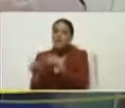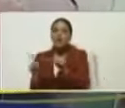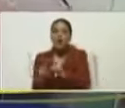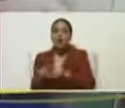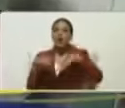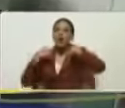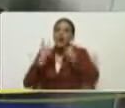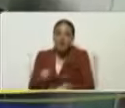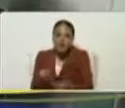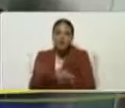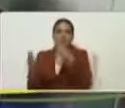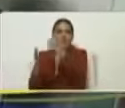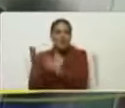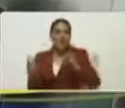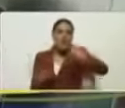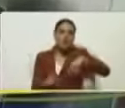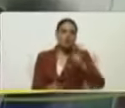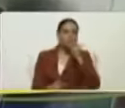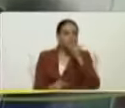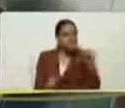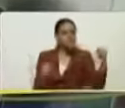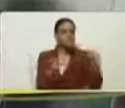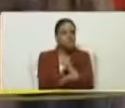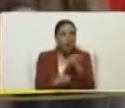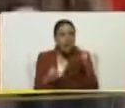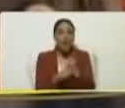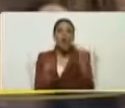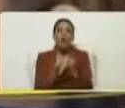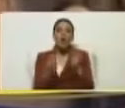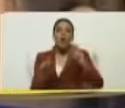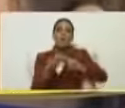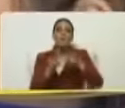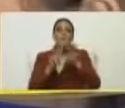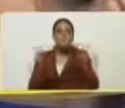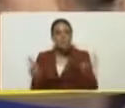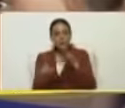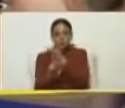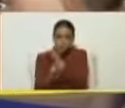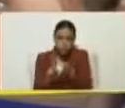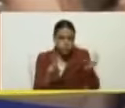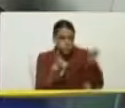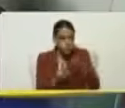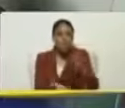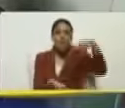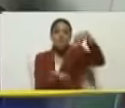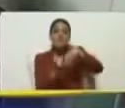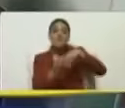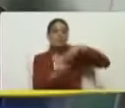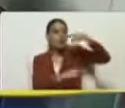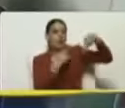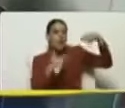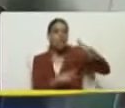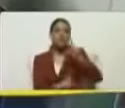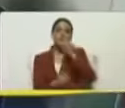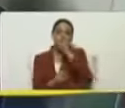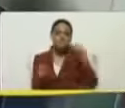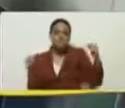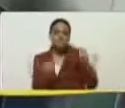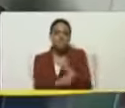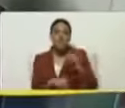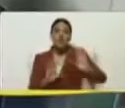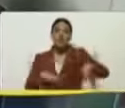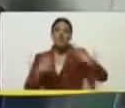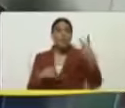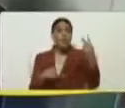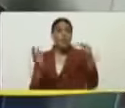desgastándolo y triunfando por el camino de la paz y la firmeza revolucionaria. En el